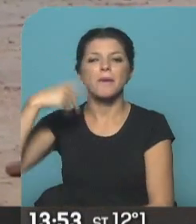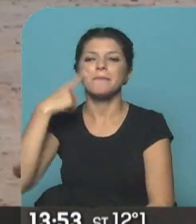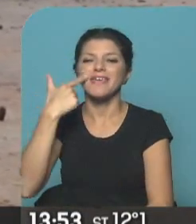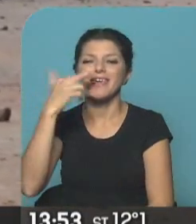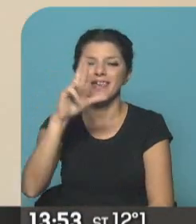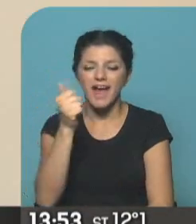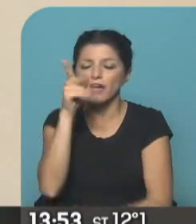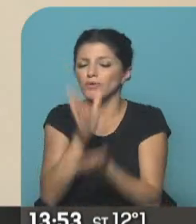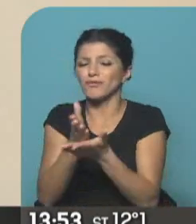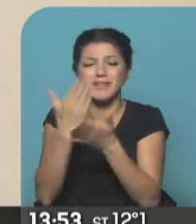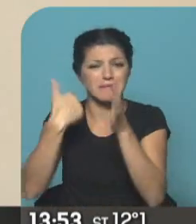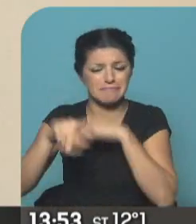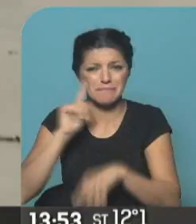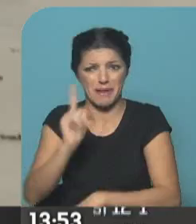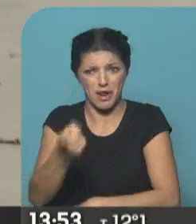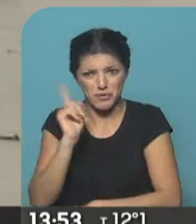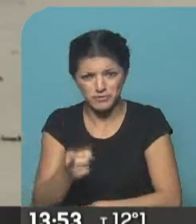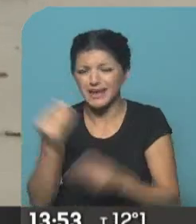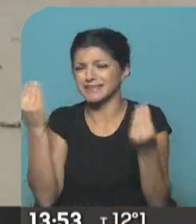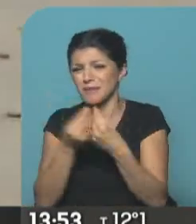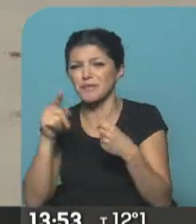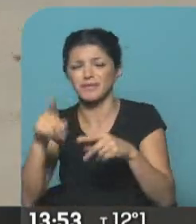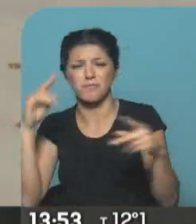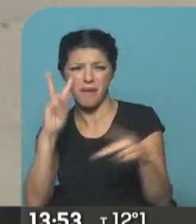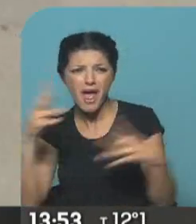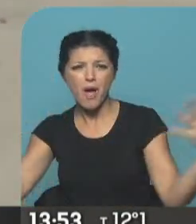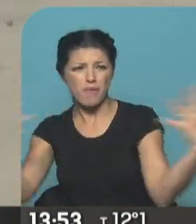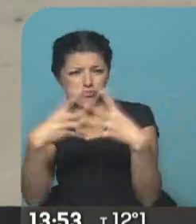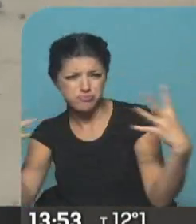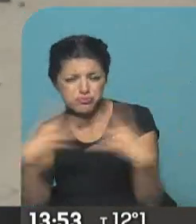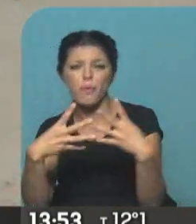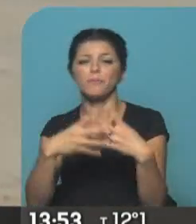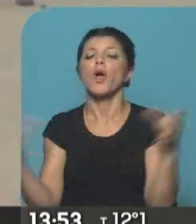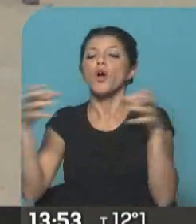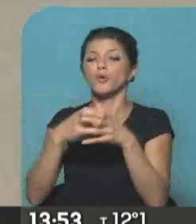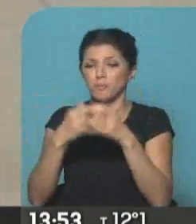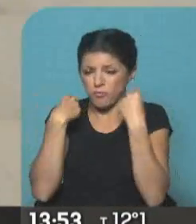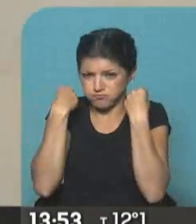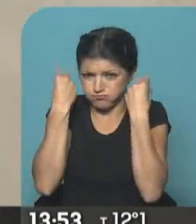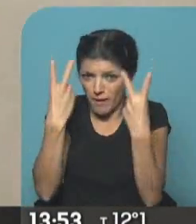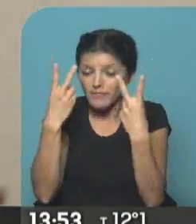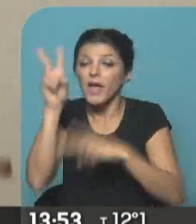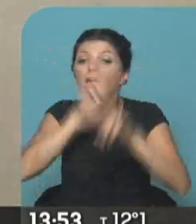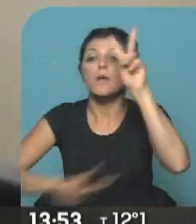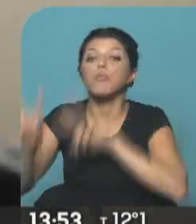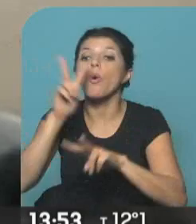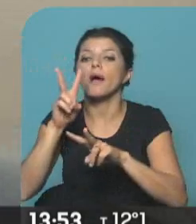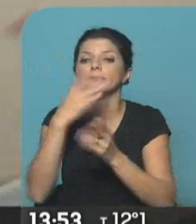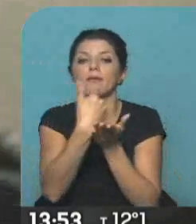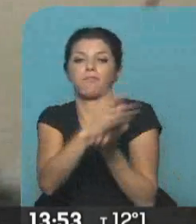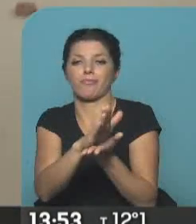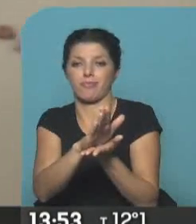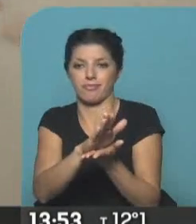del mundo en las que son constantes las escaramuzas y enfrentamientos y los movimientos insurgentes que buscan minar al adversario.